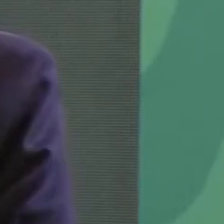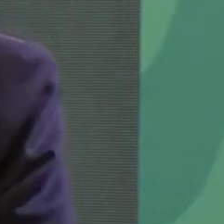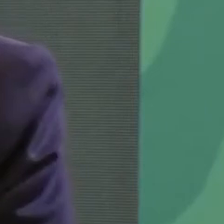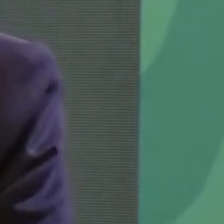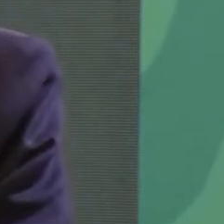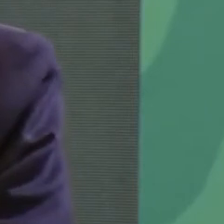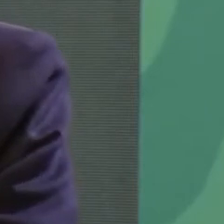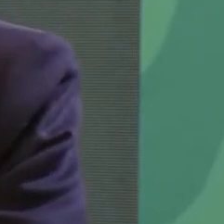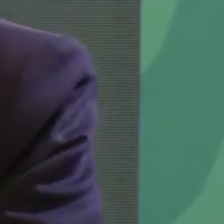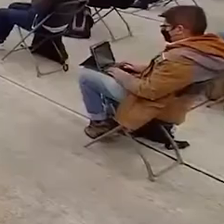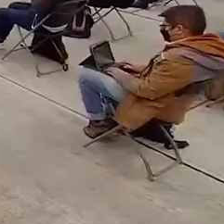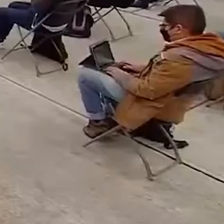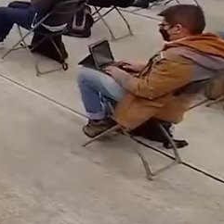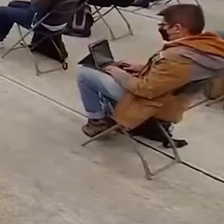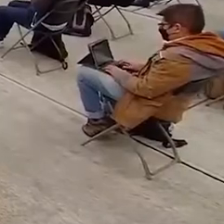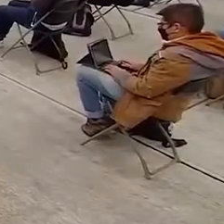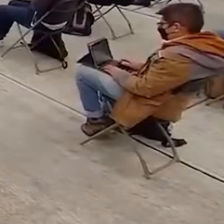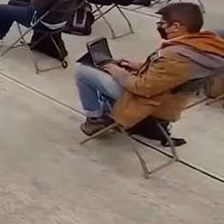Y eso